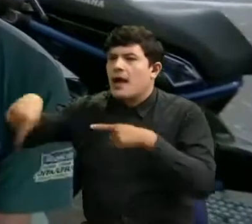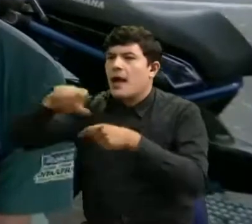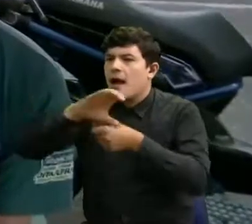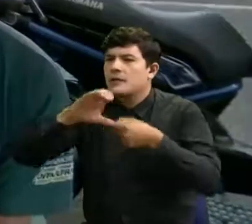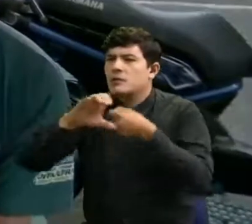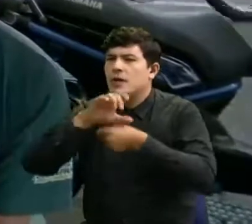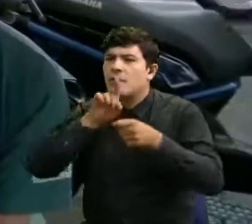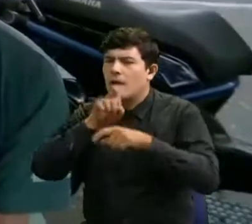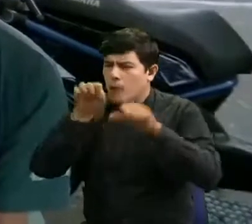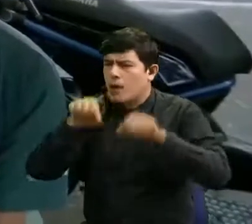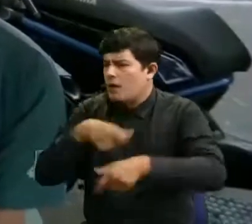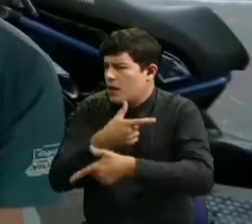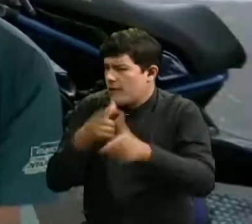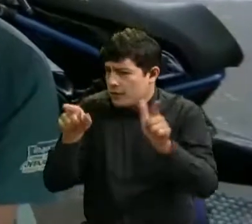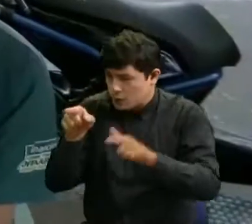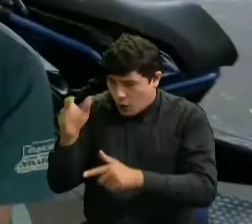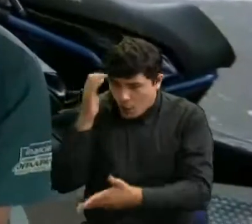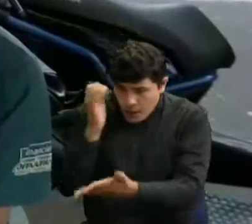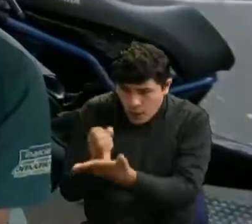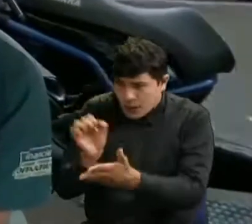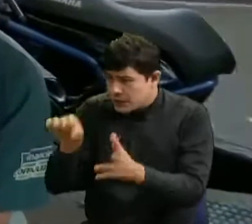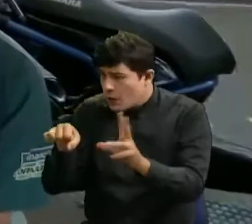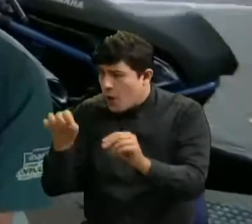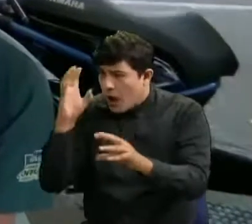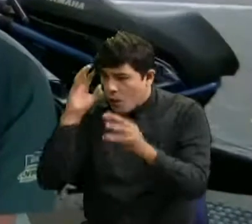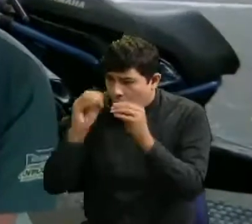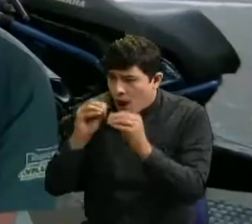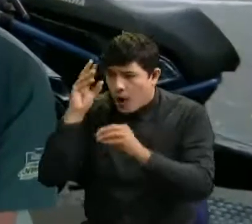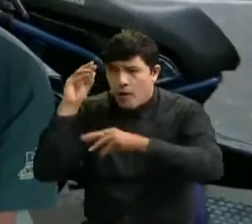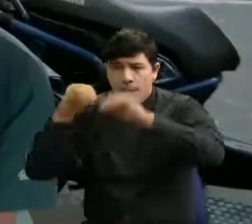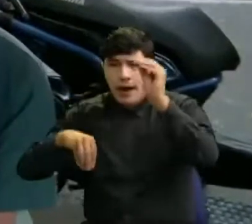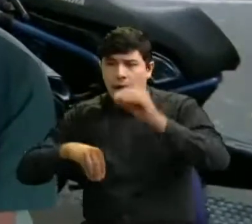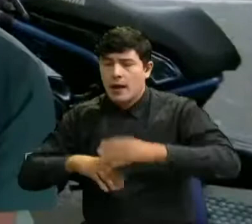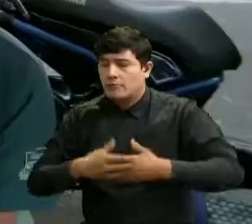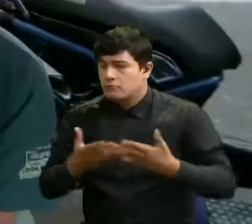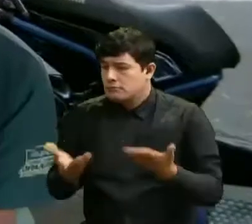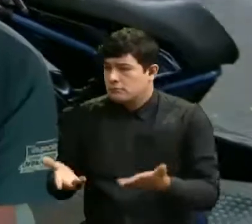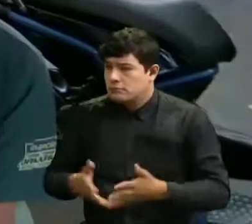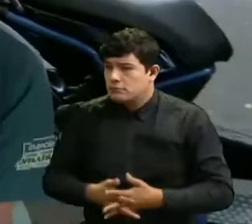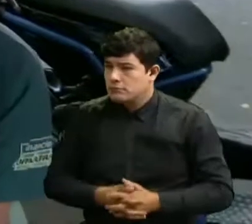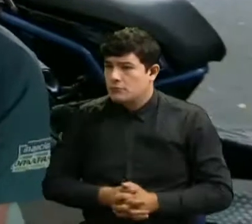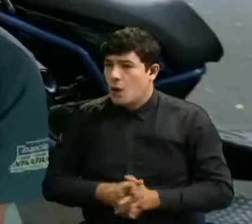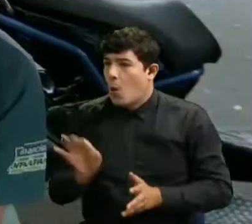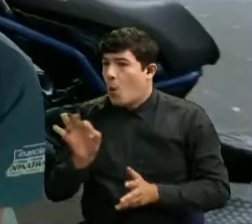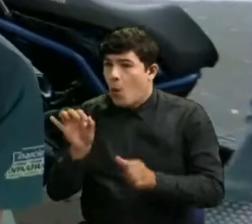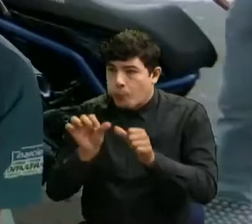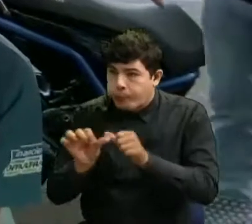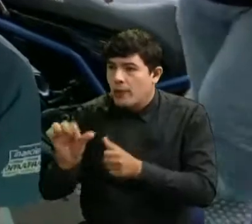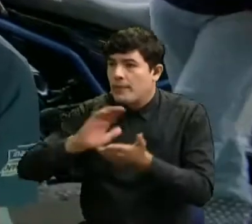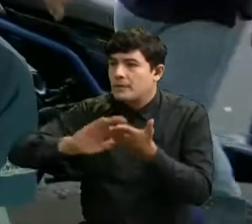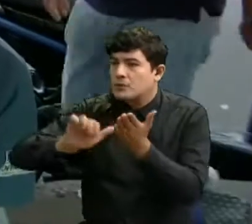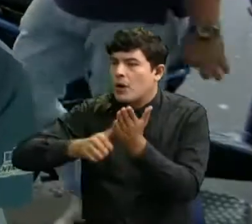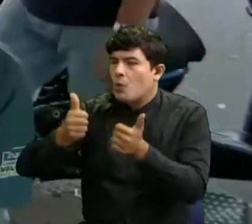todo en espacios públicos. ¿Usted considera que es necesario? ¿Este se debe mantener?